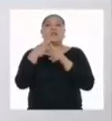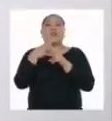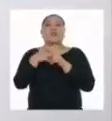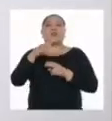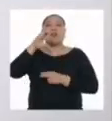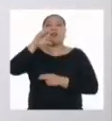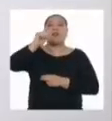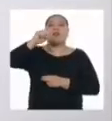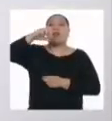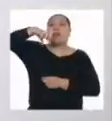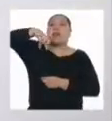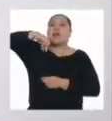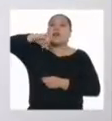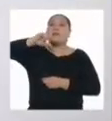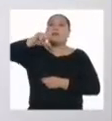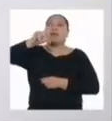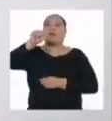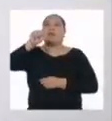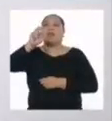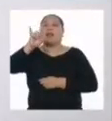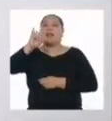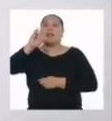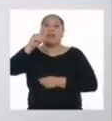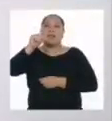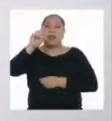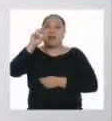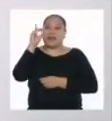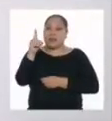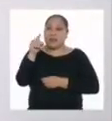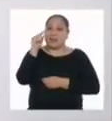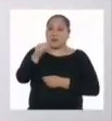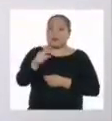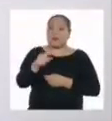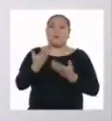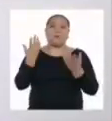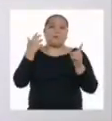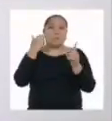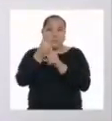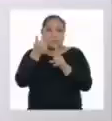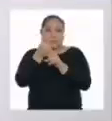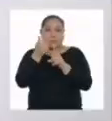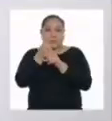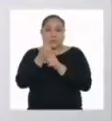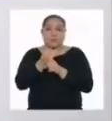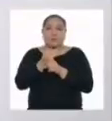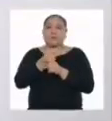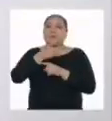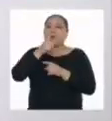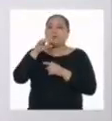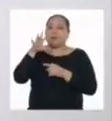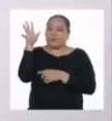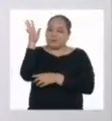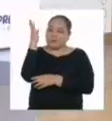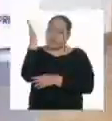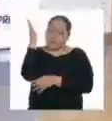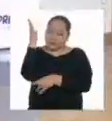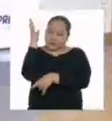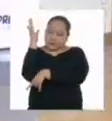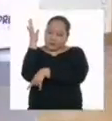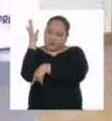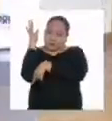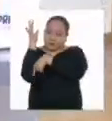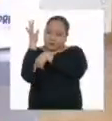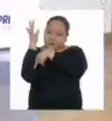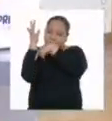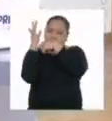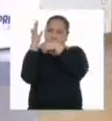como capilaridad, que es una propiedad que tienen los líquidos de ascender a través de tubos delgados. ¿Como